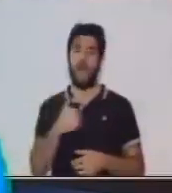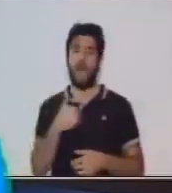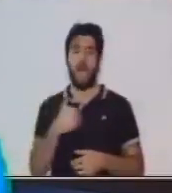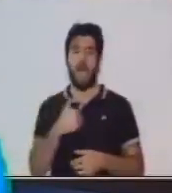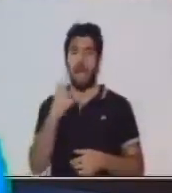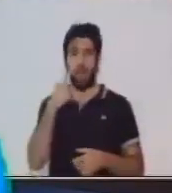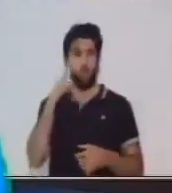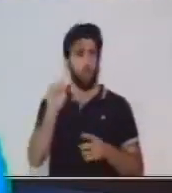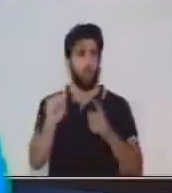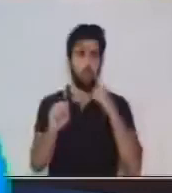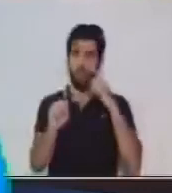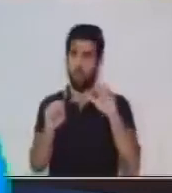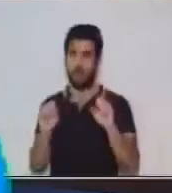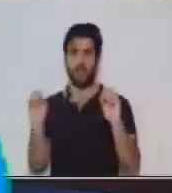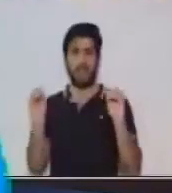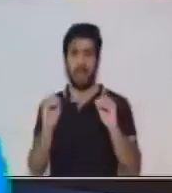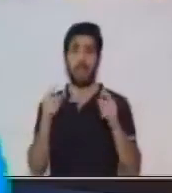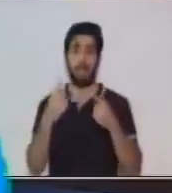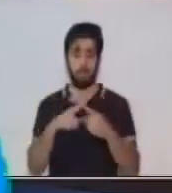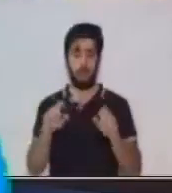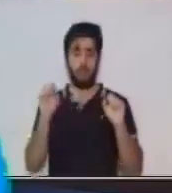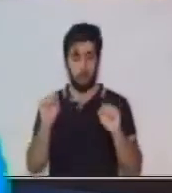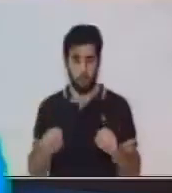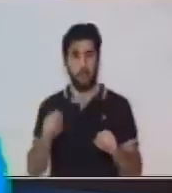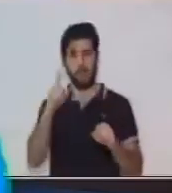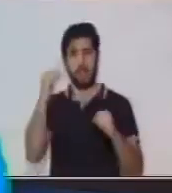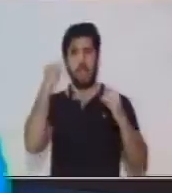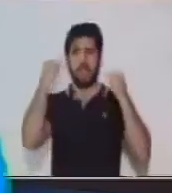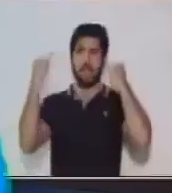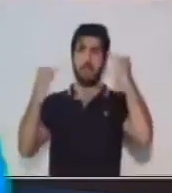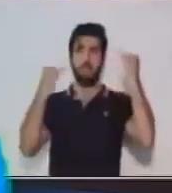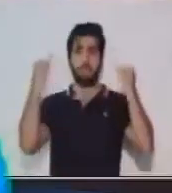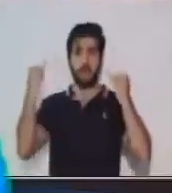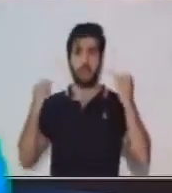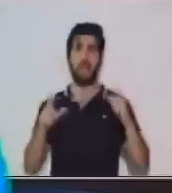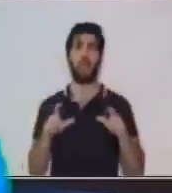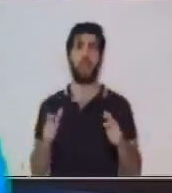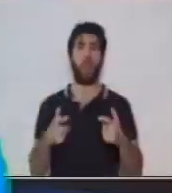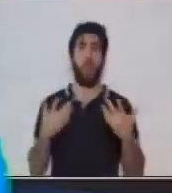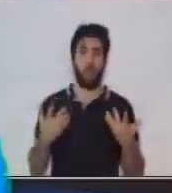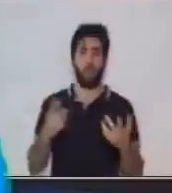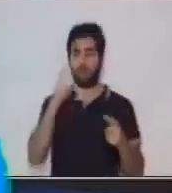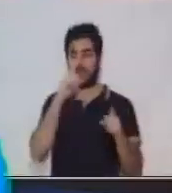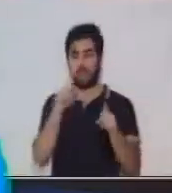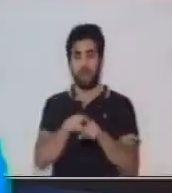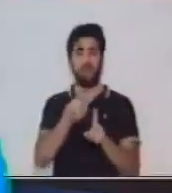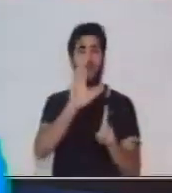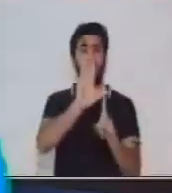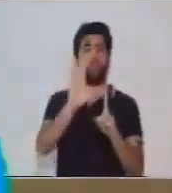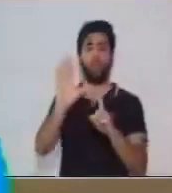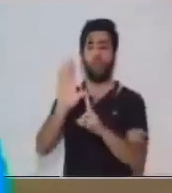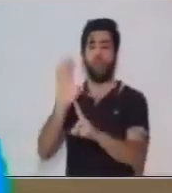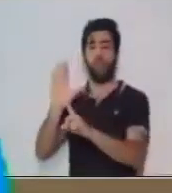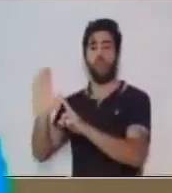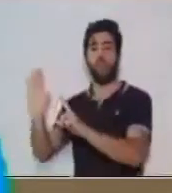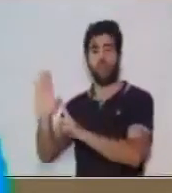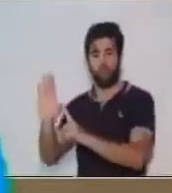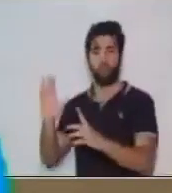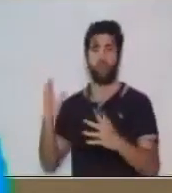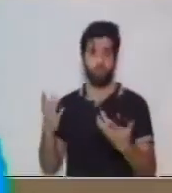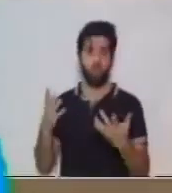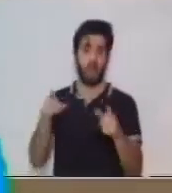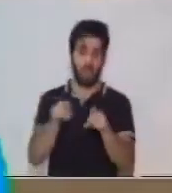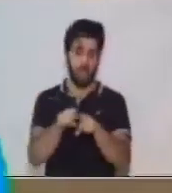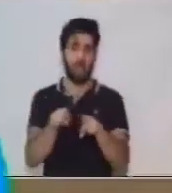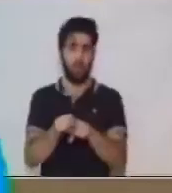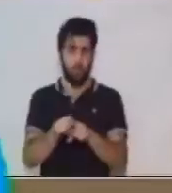este momento, que no se tiene presente, pero que sí se puede imaginar, que representa culturas. ¿Cuál te había mencionado yo antes?